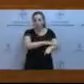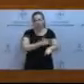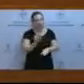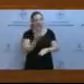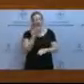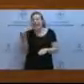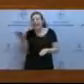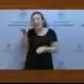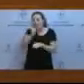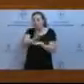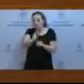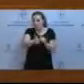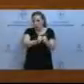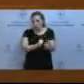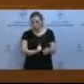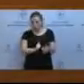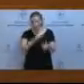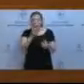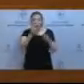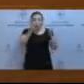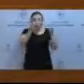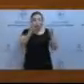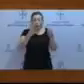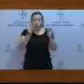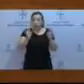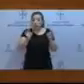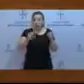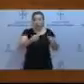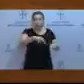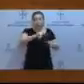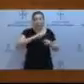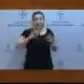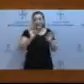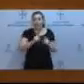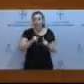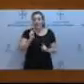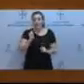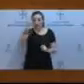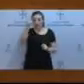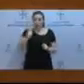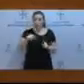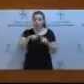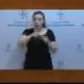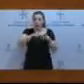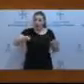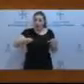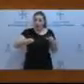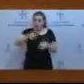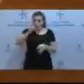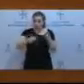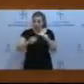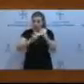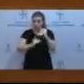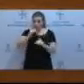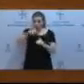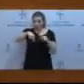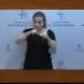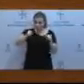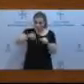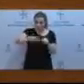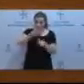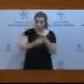por cierto, de todo lo que me ha respondido, todavía no me ha respondido nada de las sentencias. Que es que el Tribunal Superior de Justicia de Asturias también se equivoca, consejera. ¿Usted no tiene opinión sobre